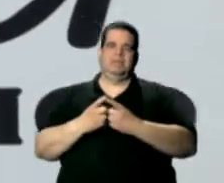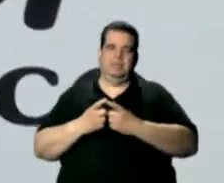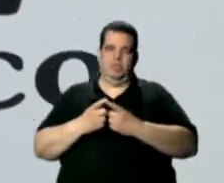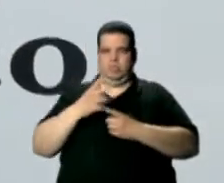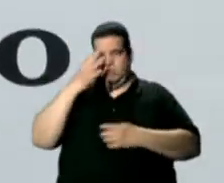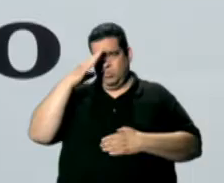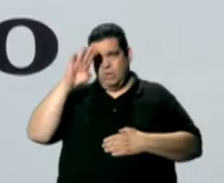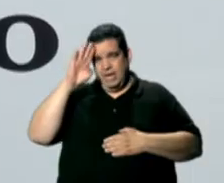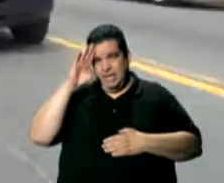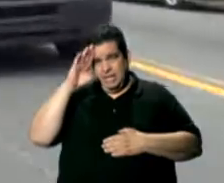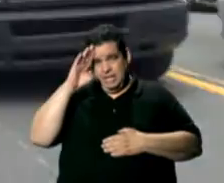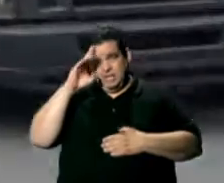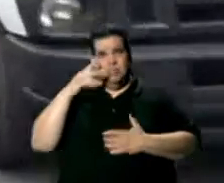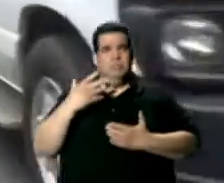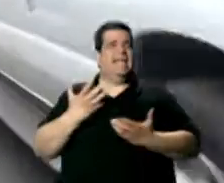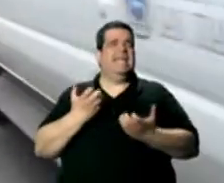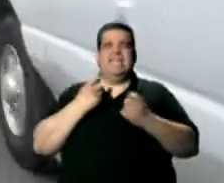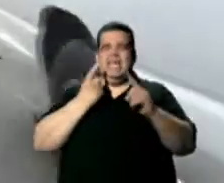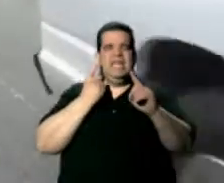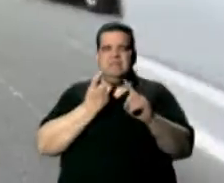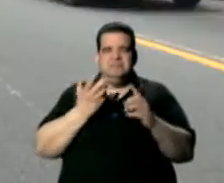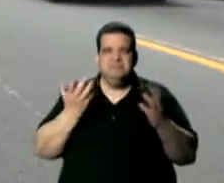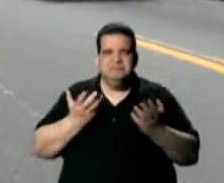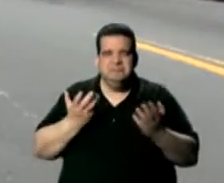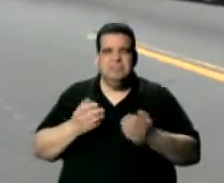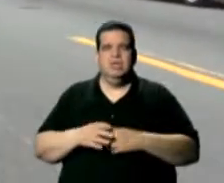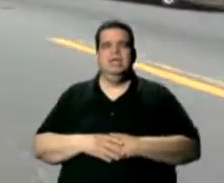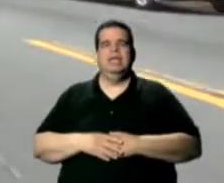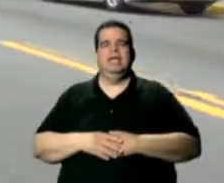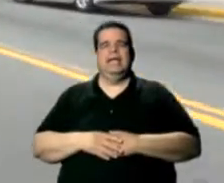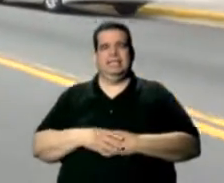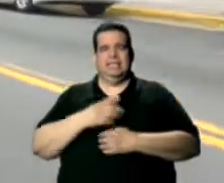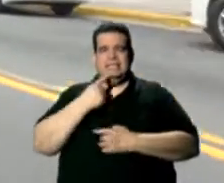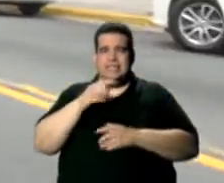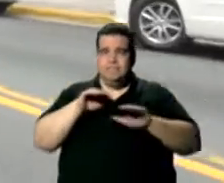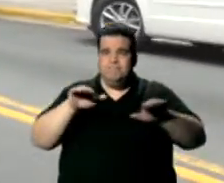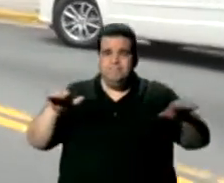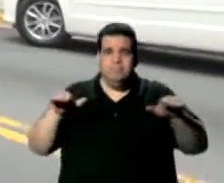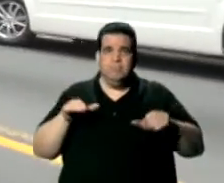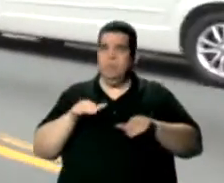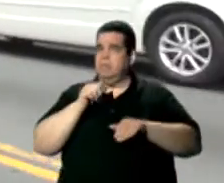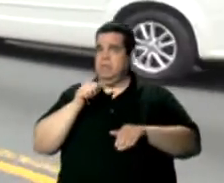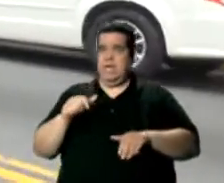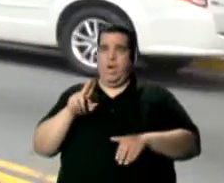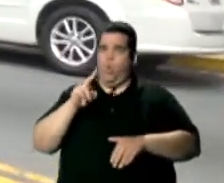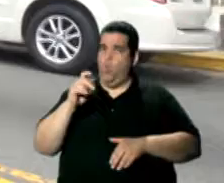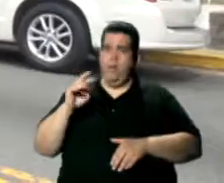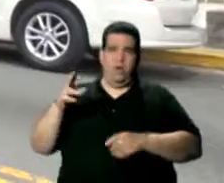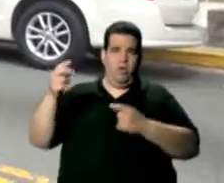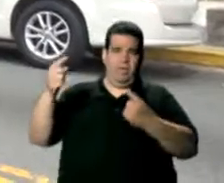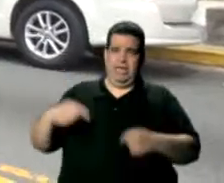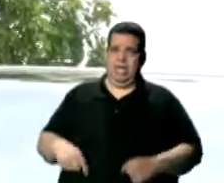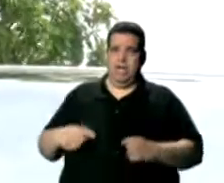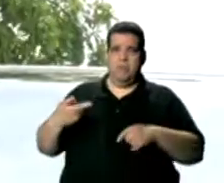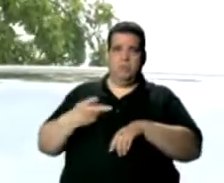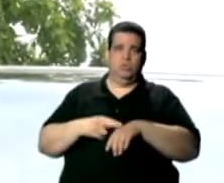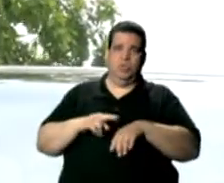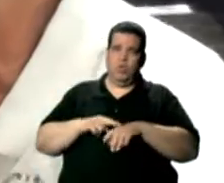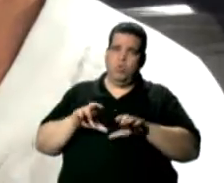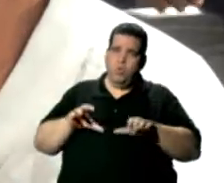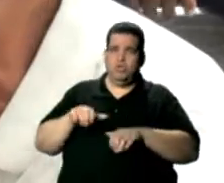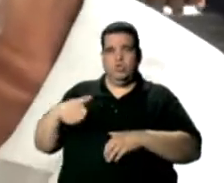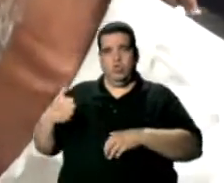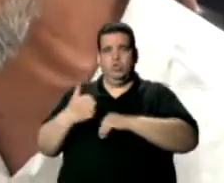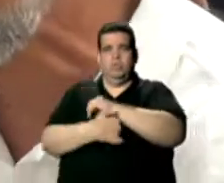Popular Democrático. Su intención es hacer un emplazamiento para rechazar a la compañía Uber, como lo han hecho